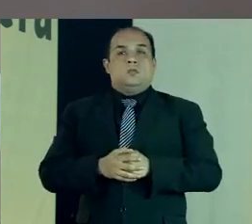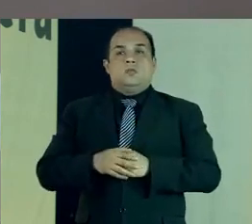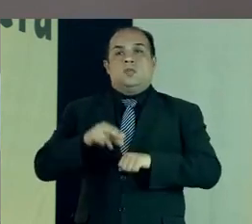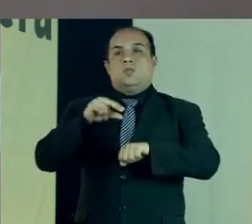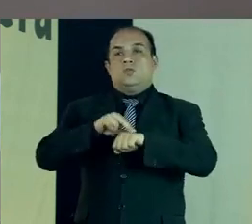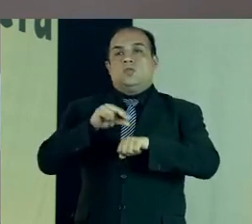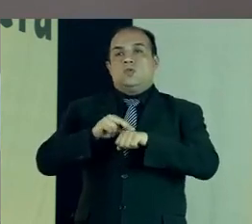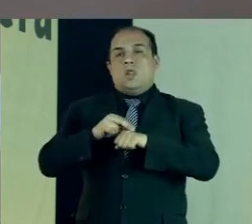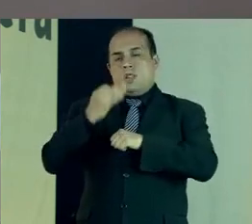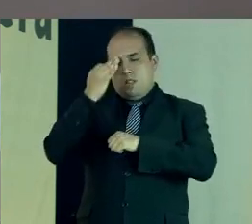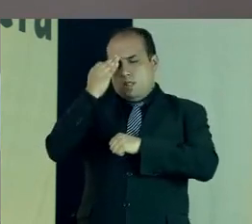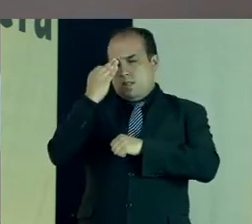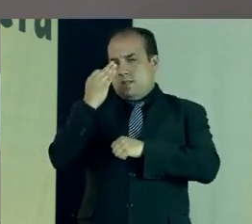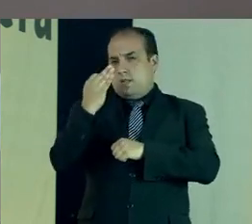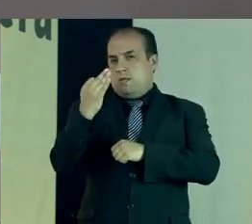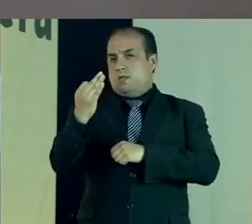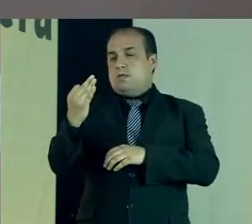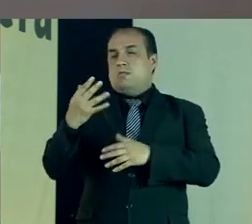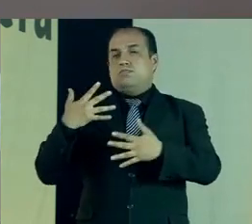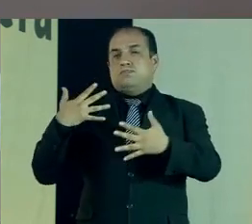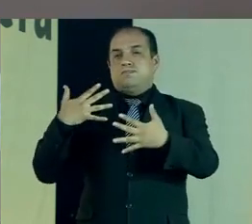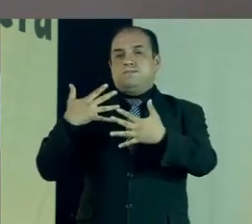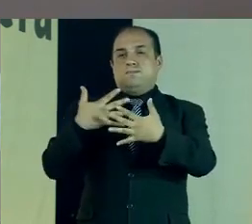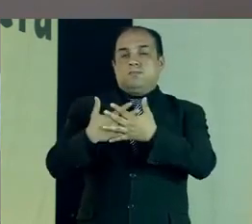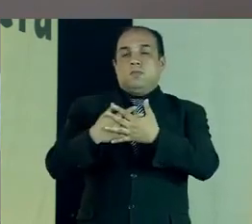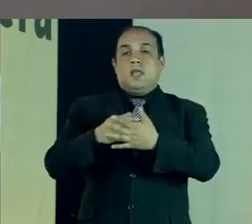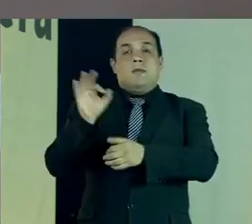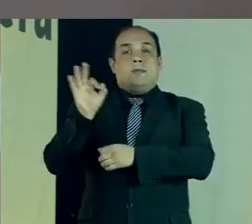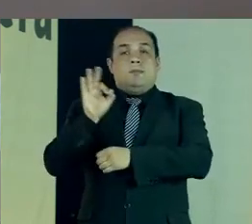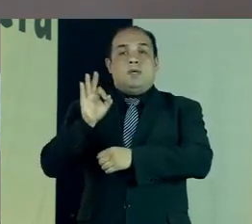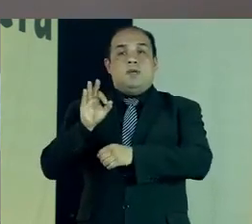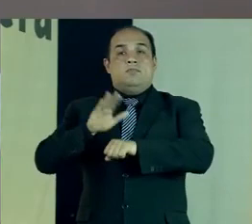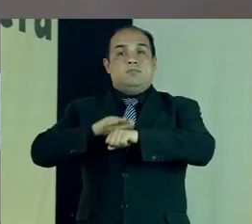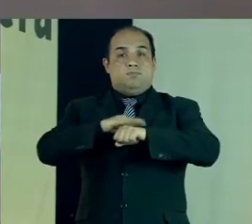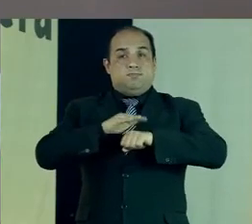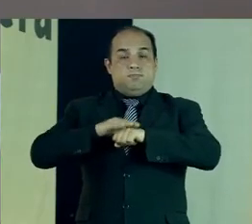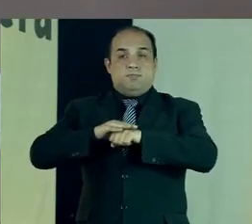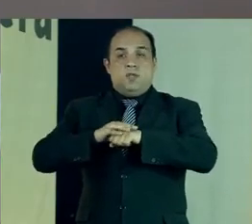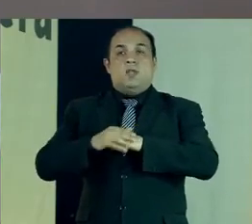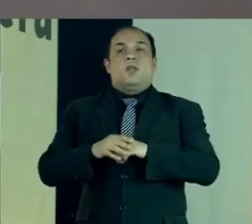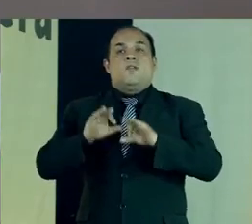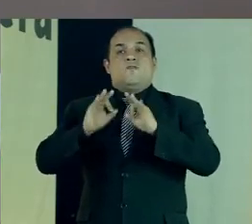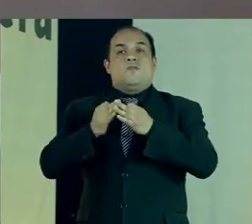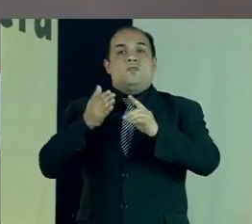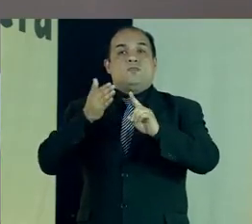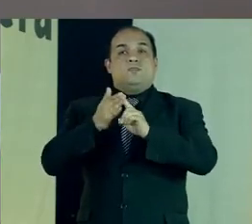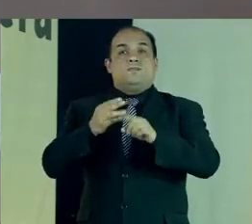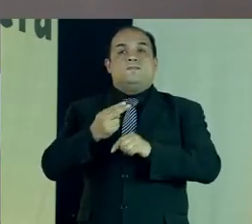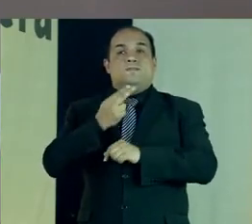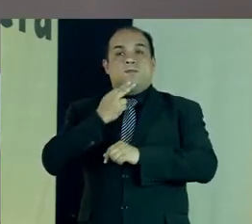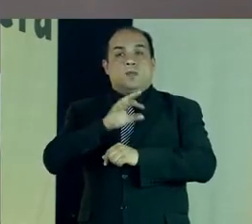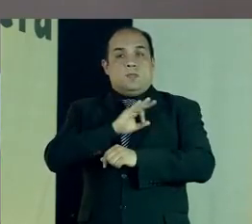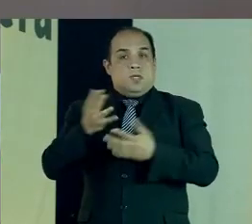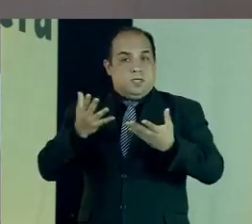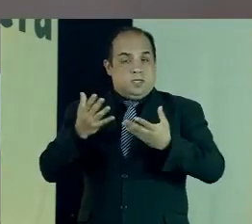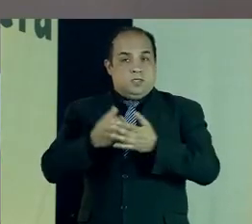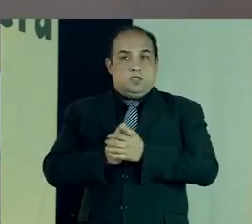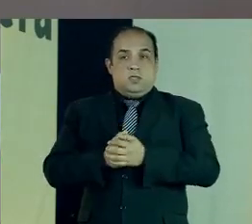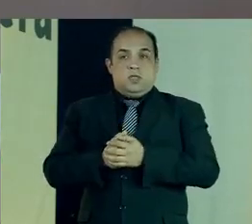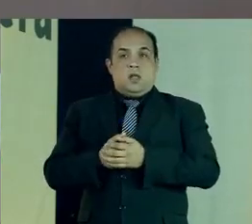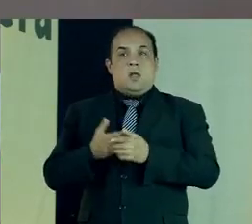milenios pero quizás lo más sentido y útil que podíamos hacer por nuestros